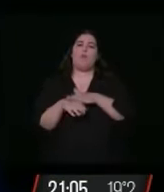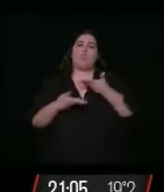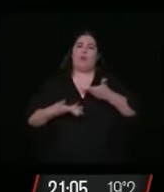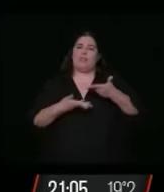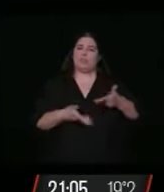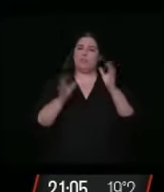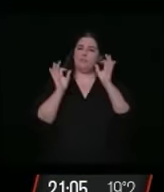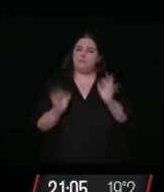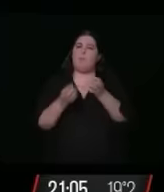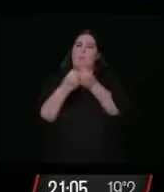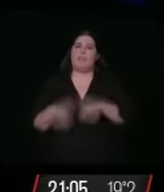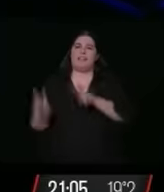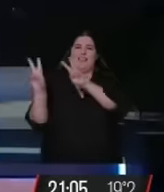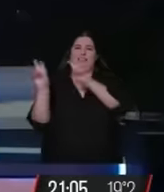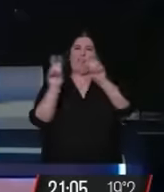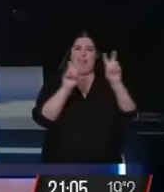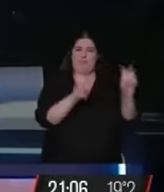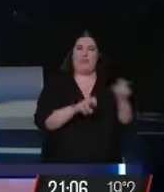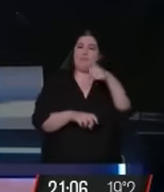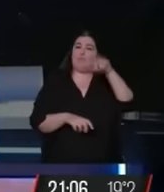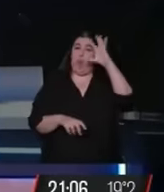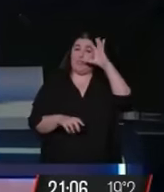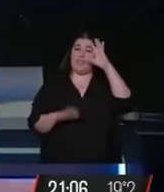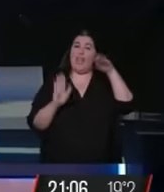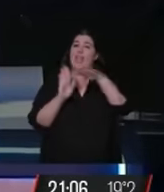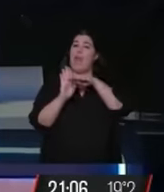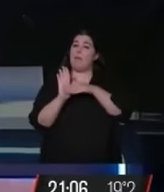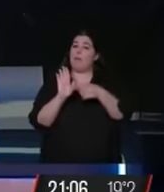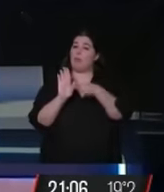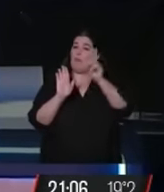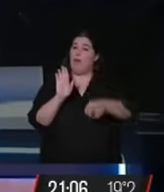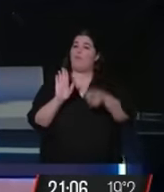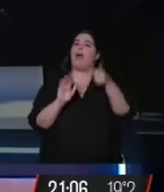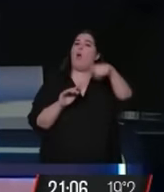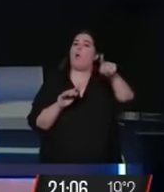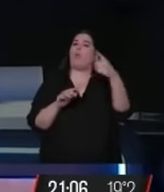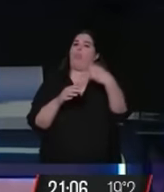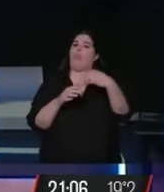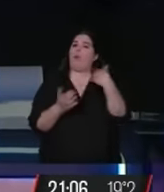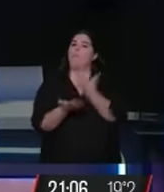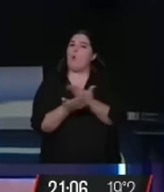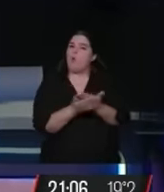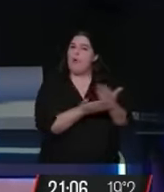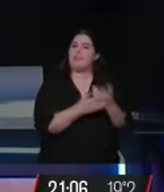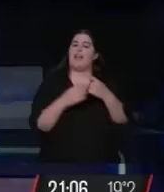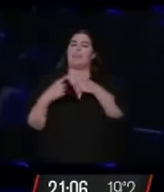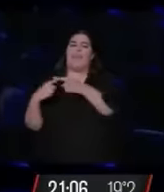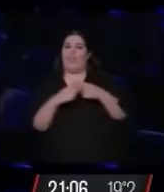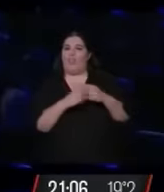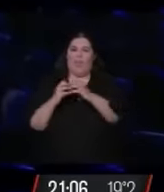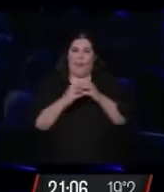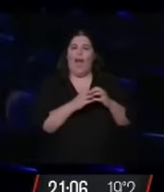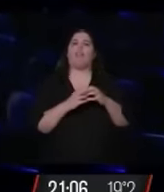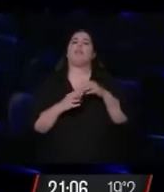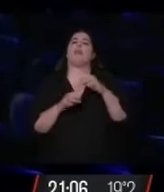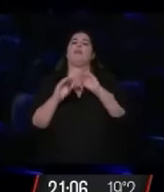el espacio de los ejes temáticos. Recuerden que el reglamento dice que la idea es que muestren sus propuestas y que debatan, y que hay 12